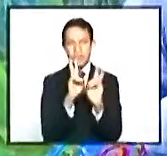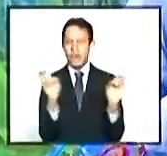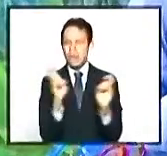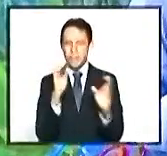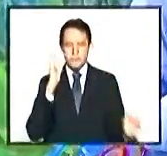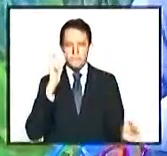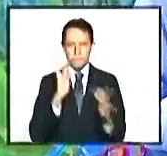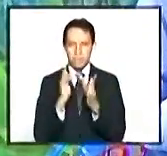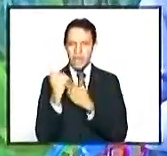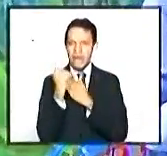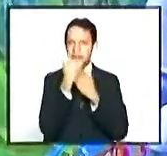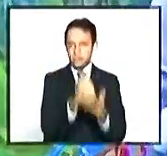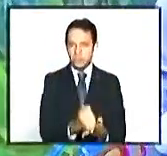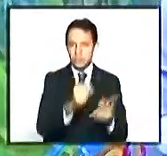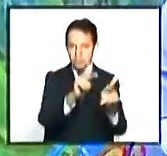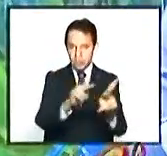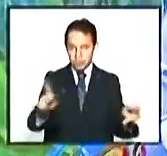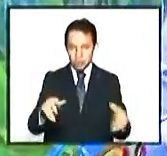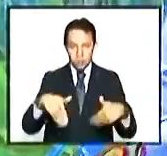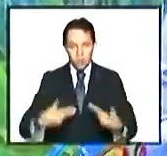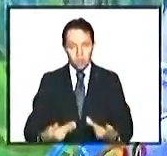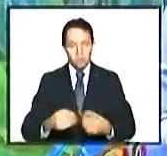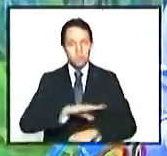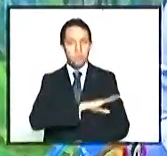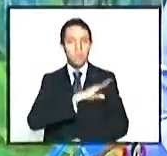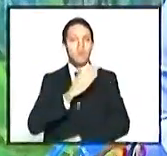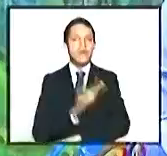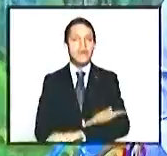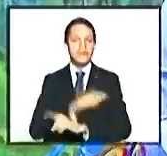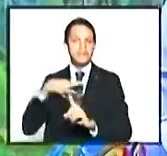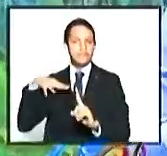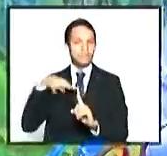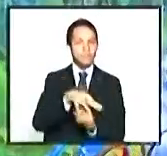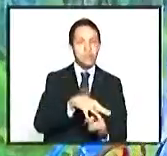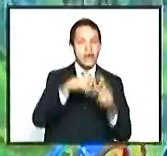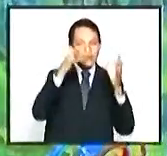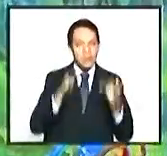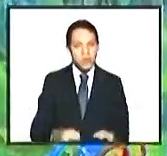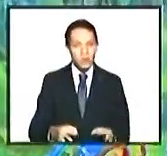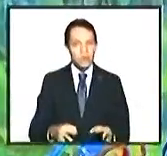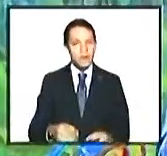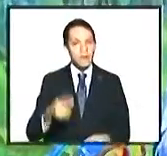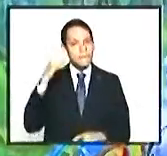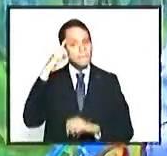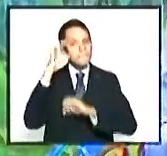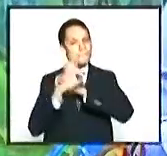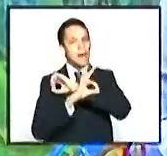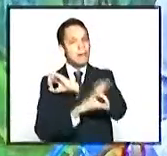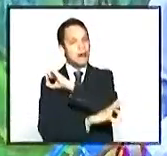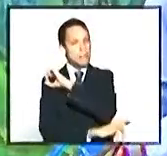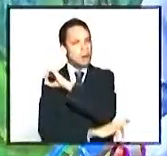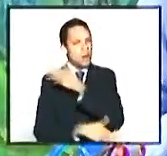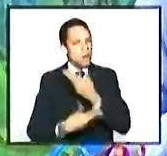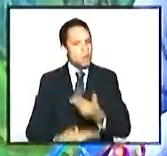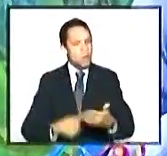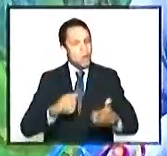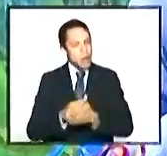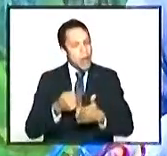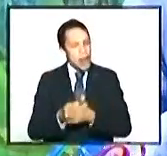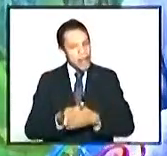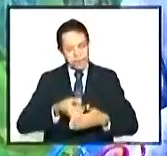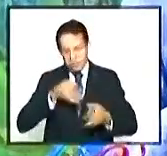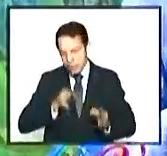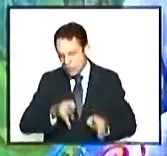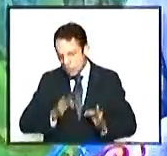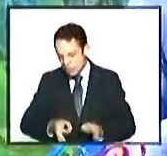un tema que cada vez tiene más fuerza y tiene que ver con el aspecto de la psicología. Y yo insisto en este tema porque muchas